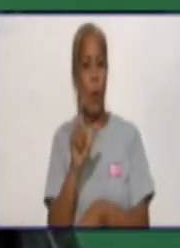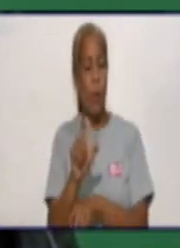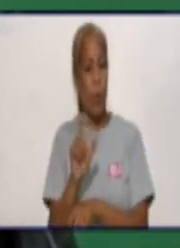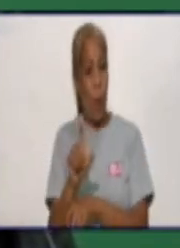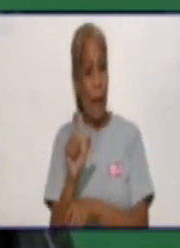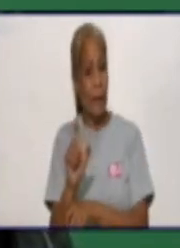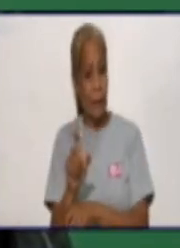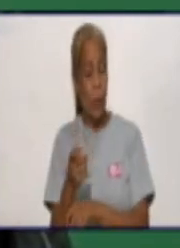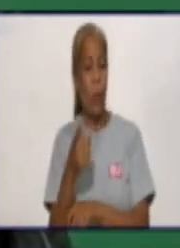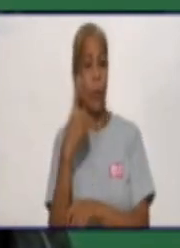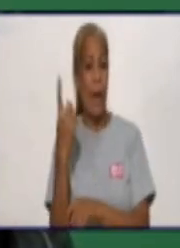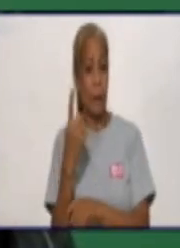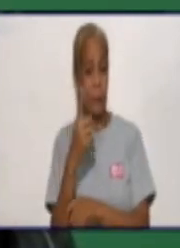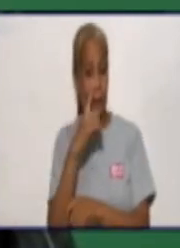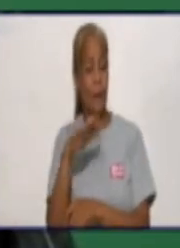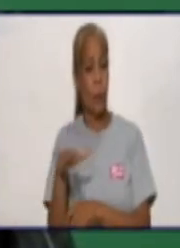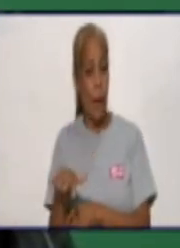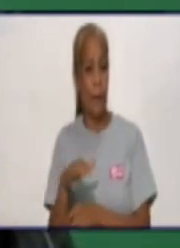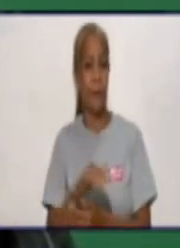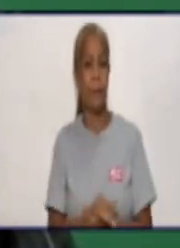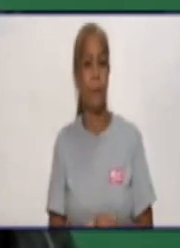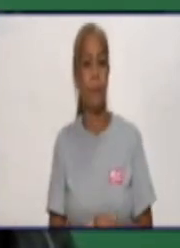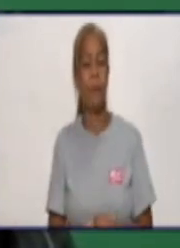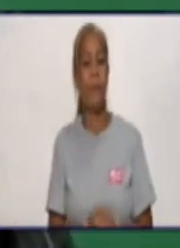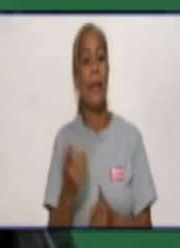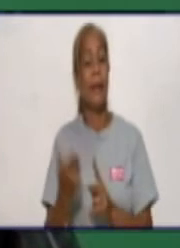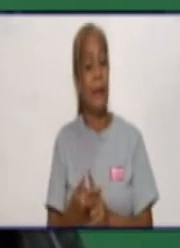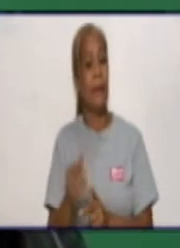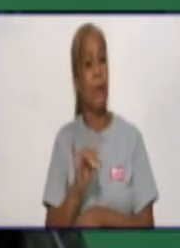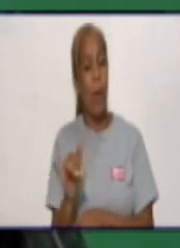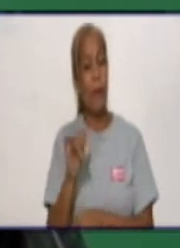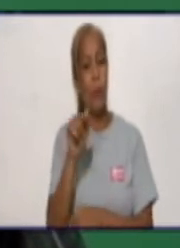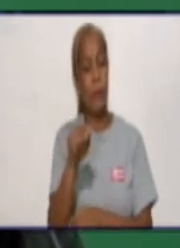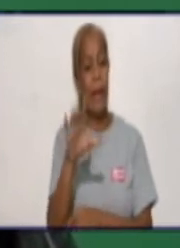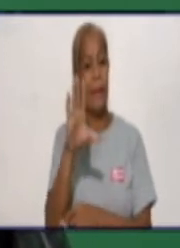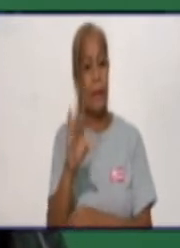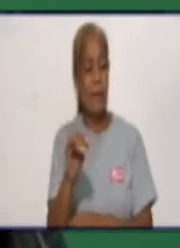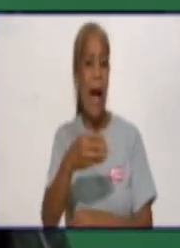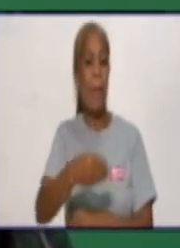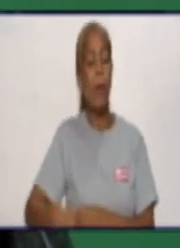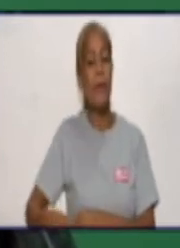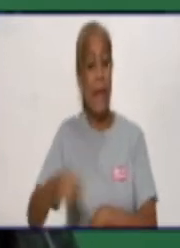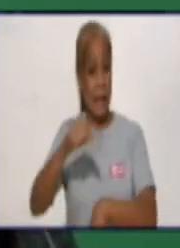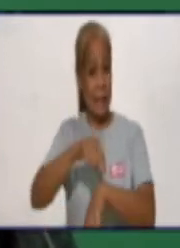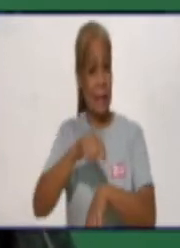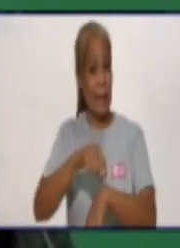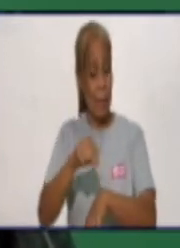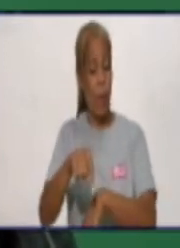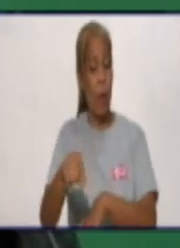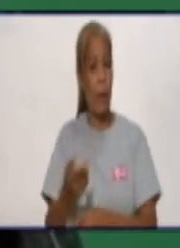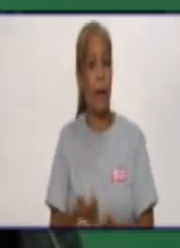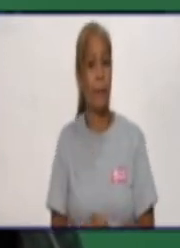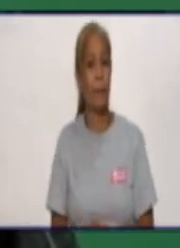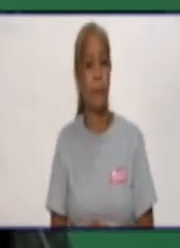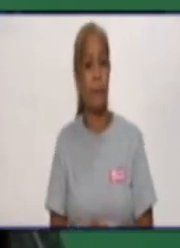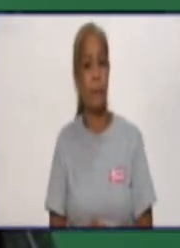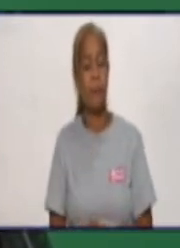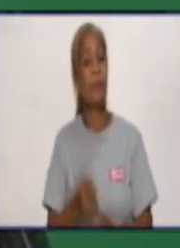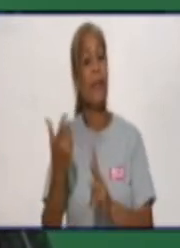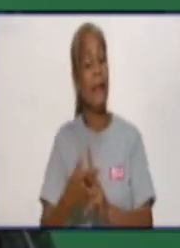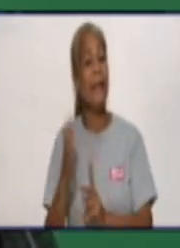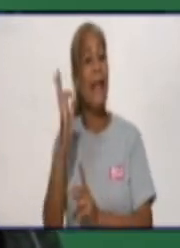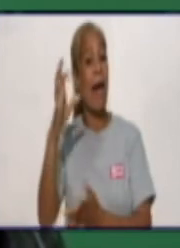la provincia como usted decía hemos aprovechado este tiempo también y la feria que